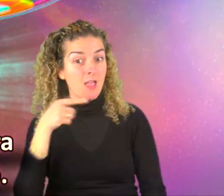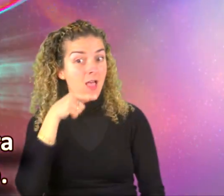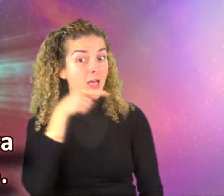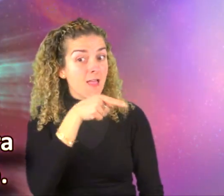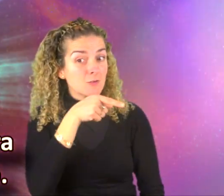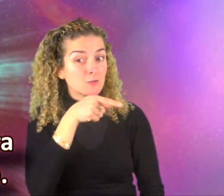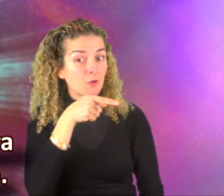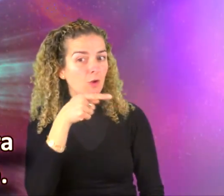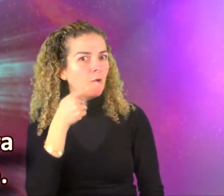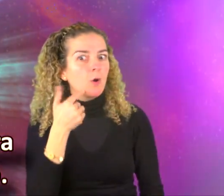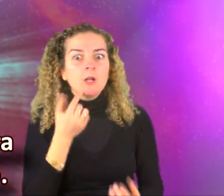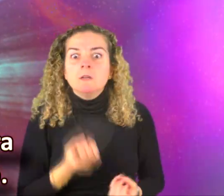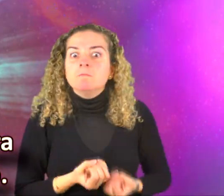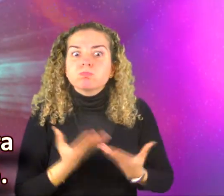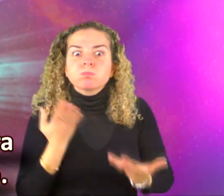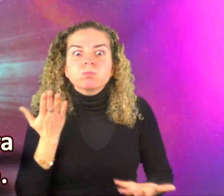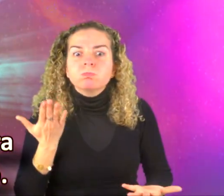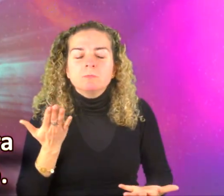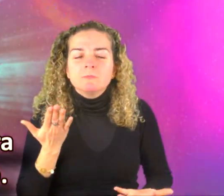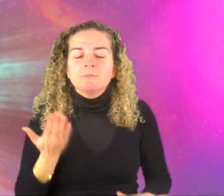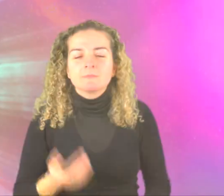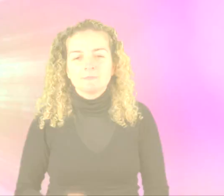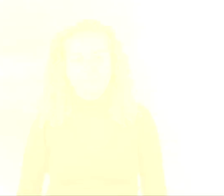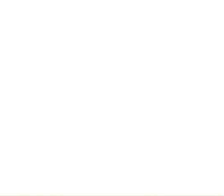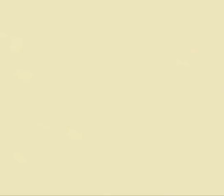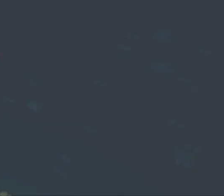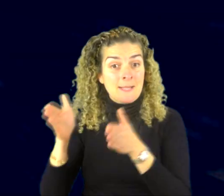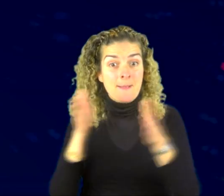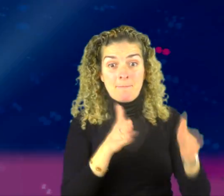Y esto es lo que sucedió.